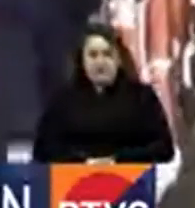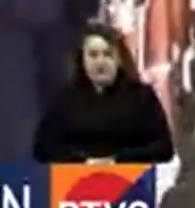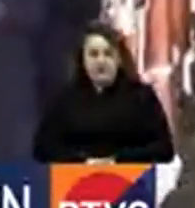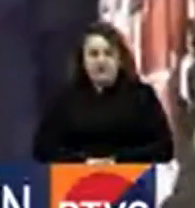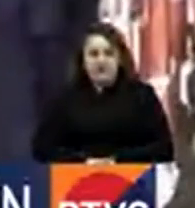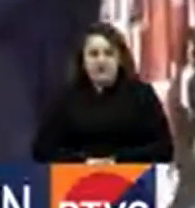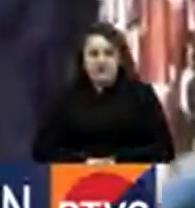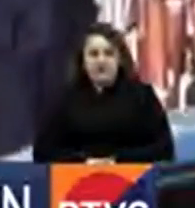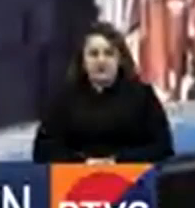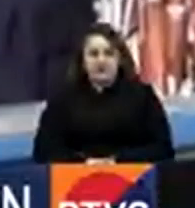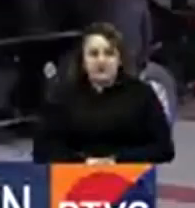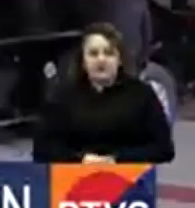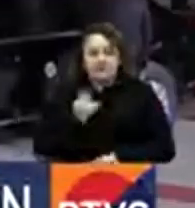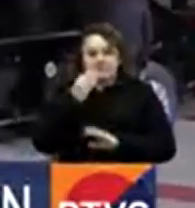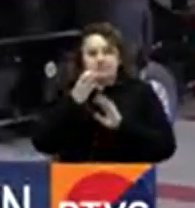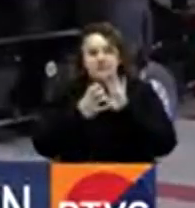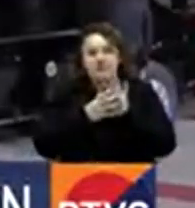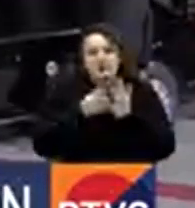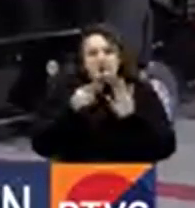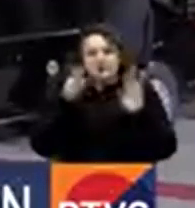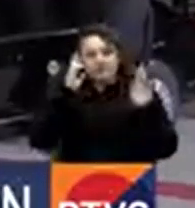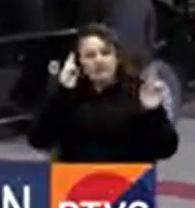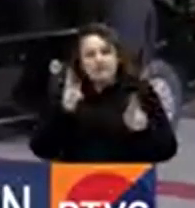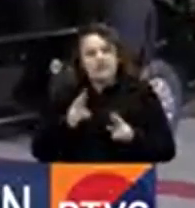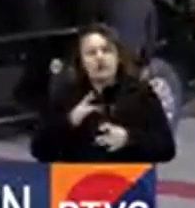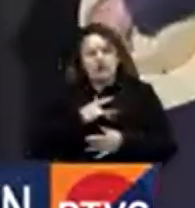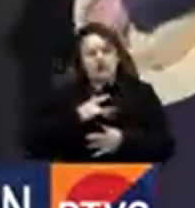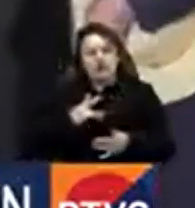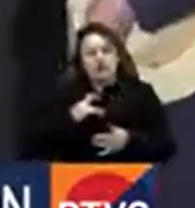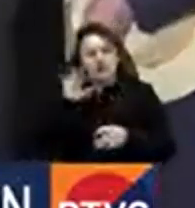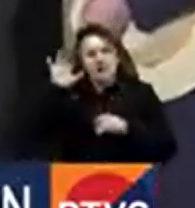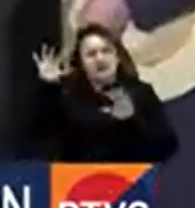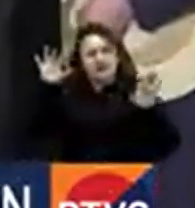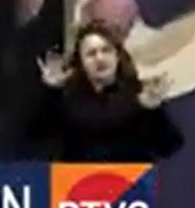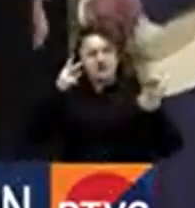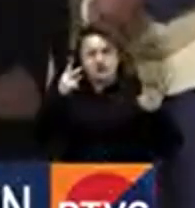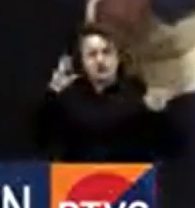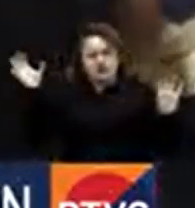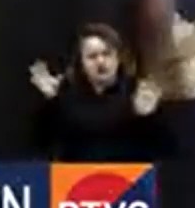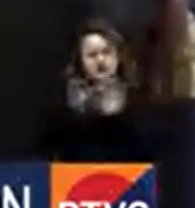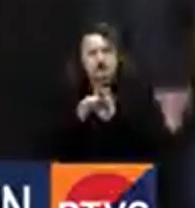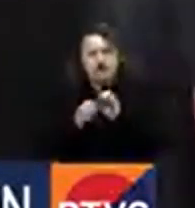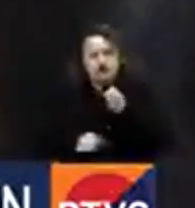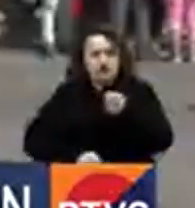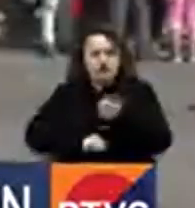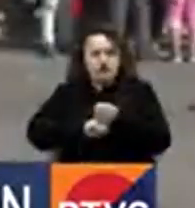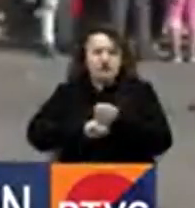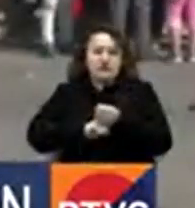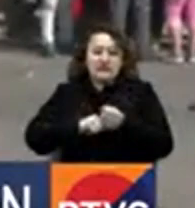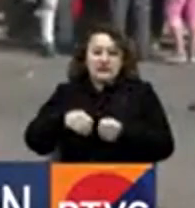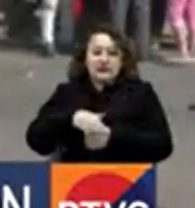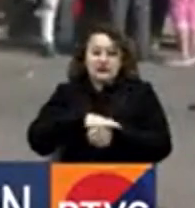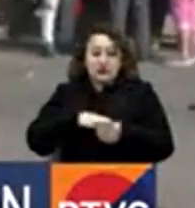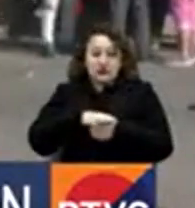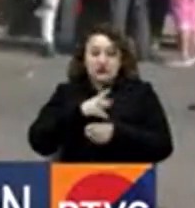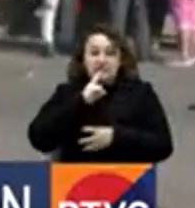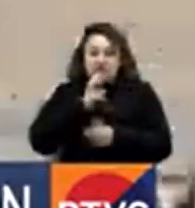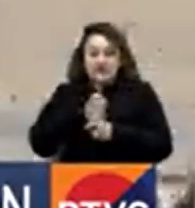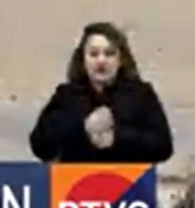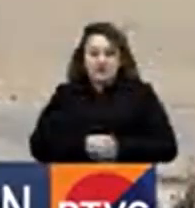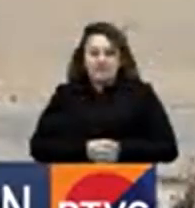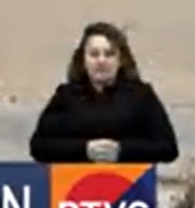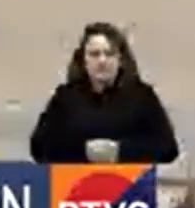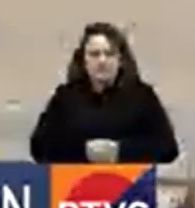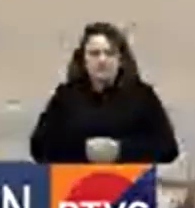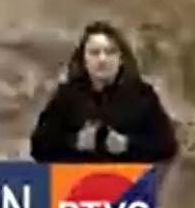La imagen resume la voluntad de dos naciones por ayudarse en tiempos de crisis. El exponencial aumento de